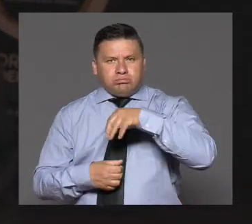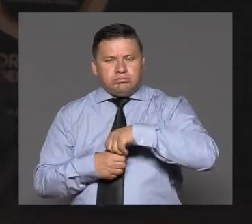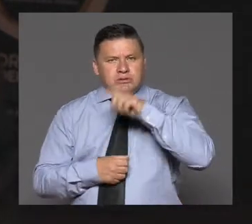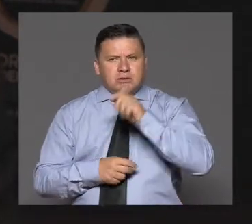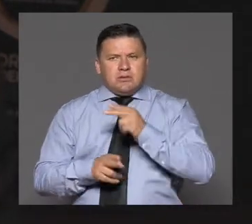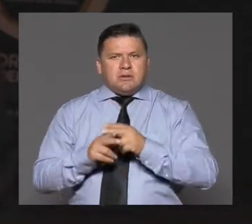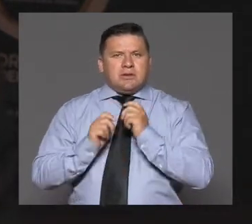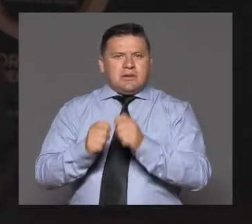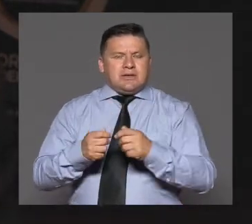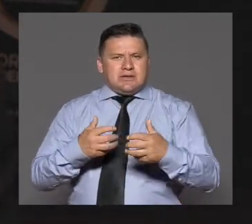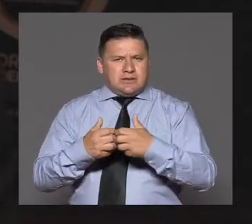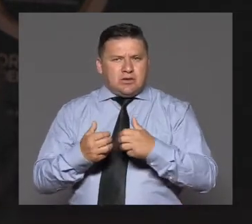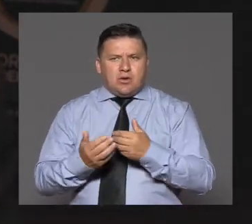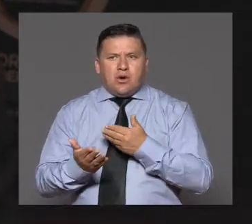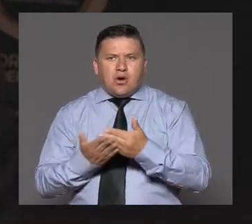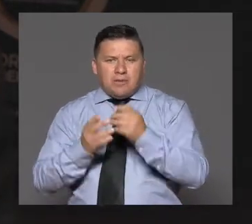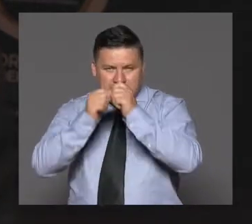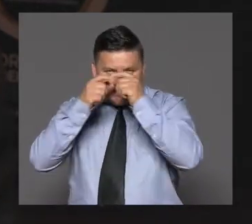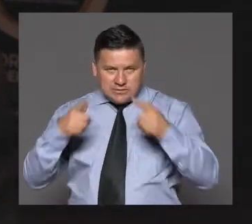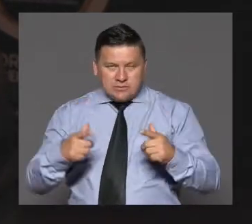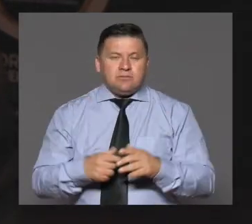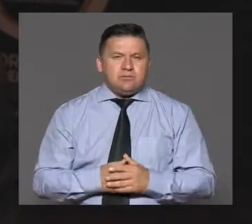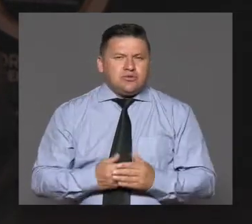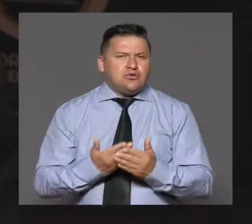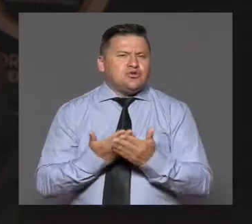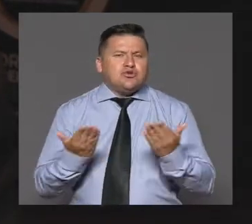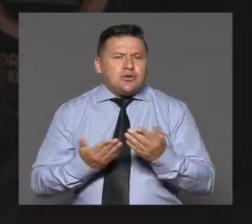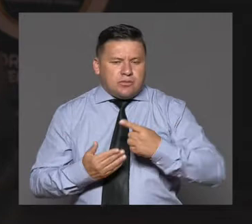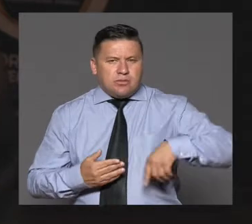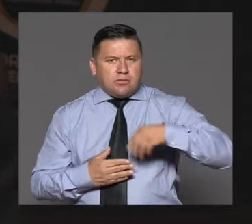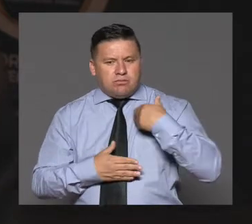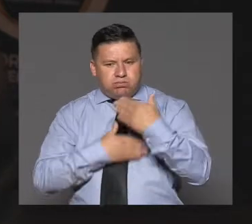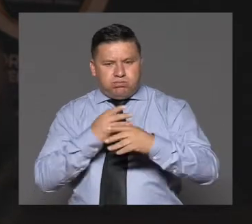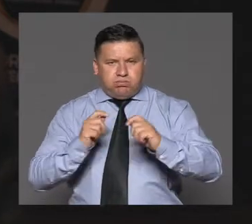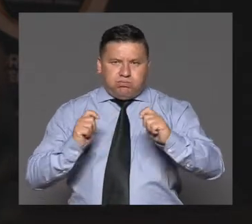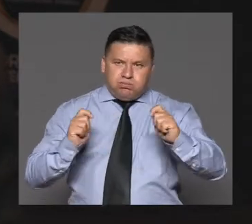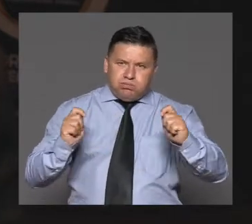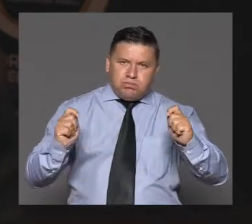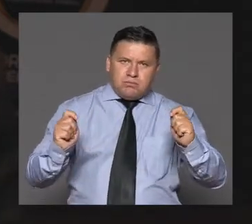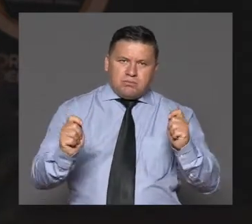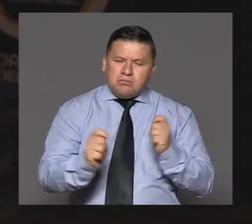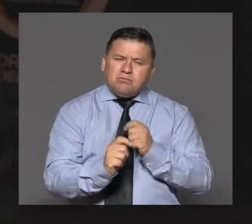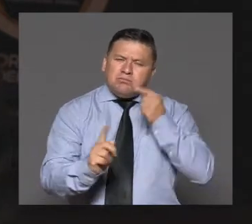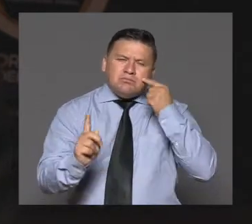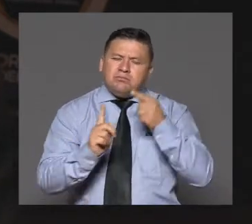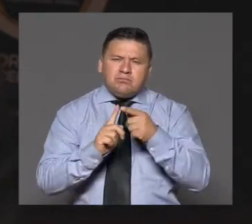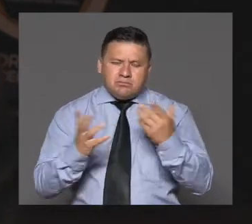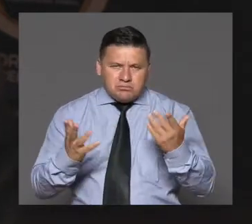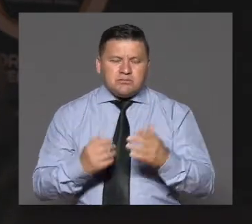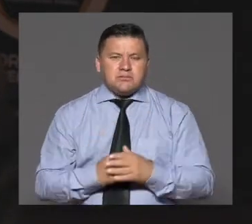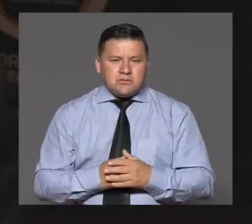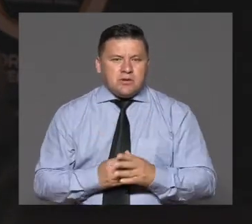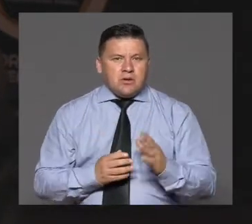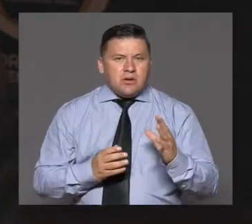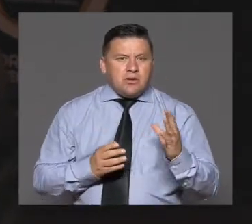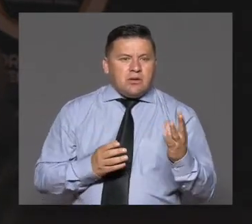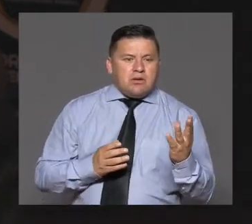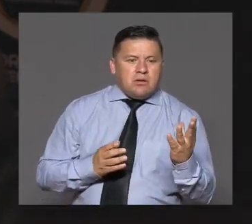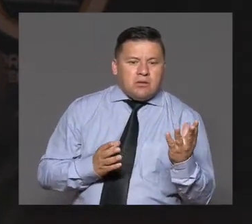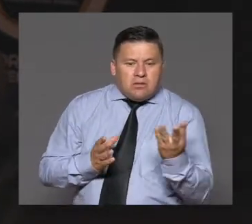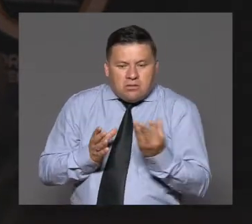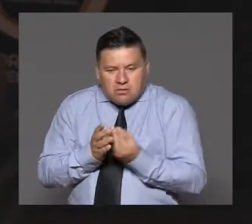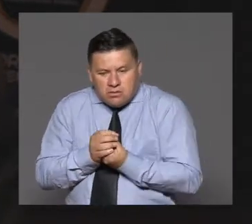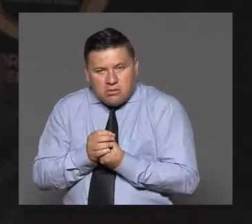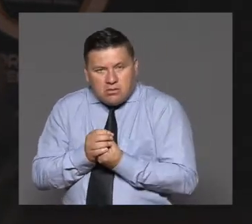se denomina sistema de compra pública, donde estamos evolucionando a raíz de la inclusión en